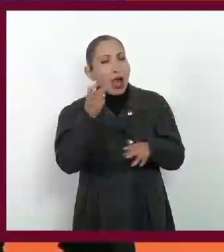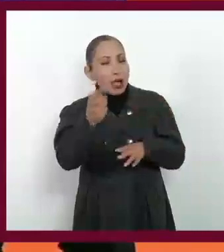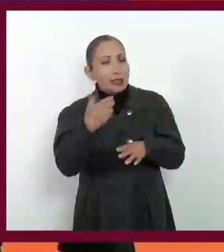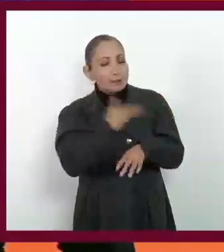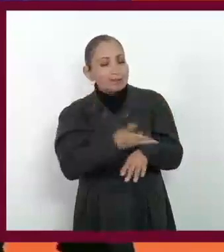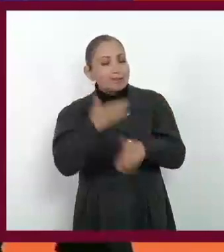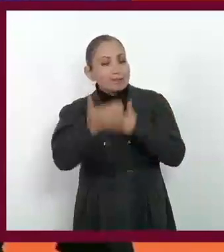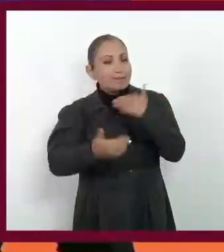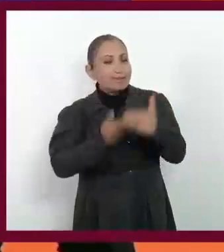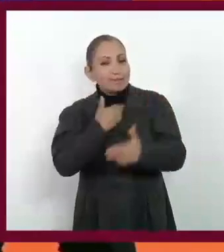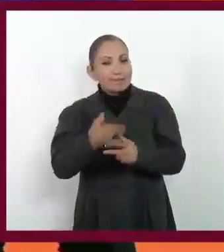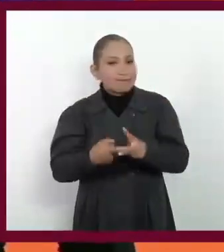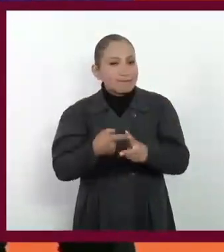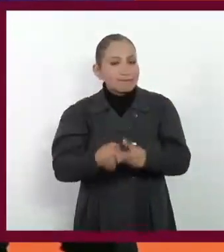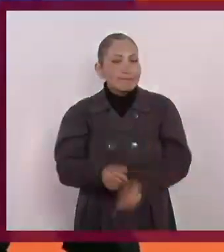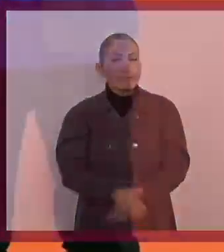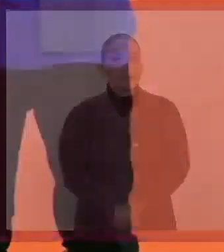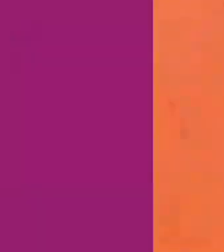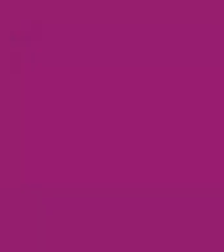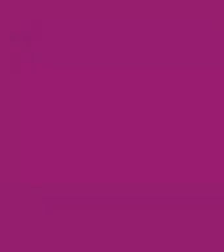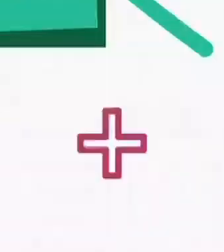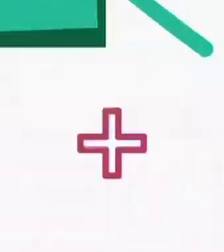mejor este proceso.